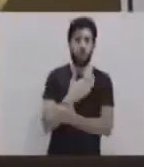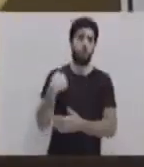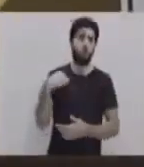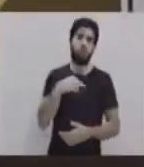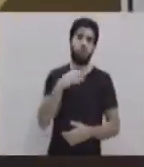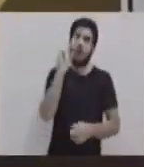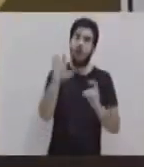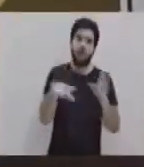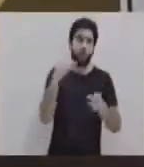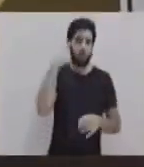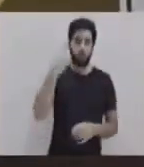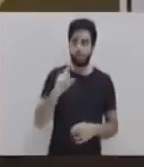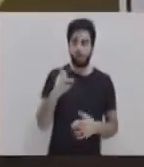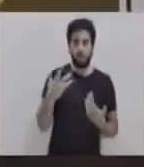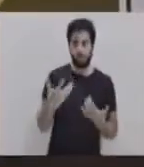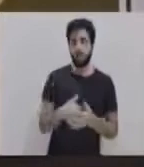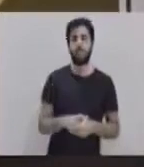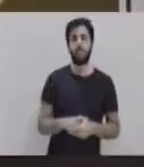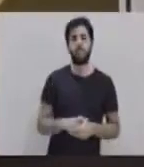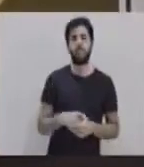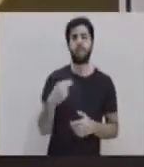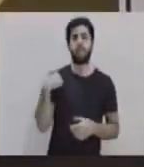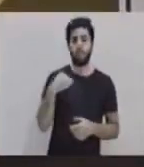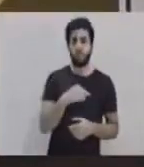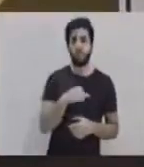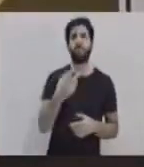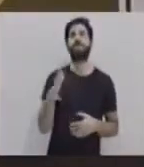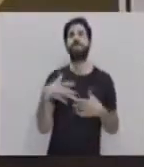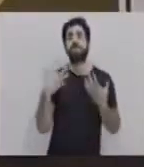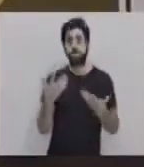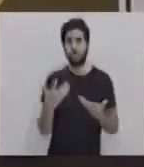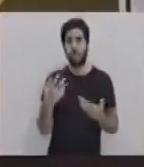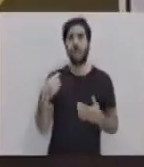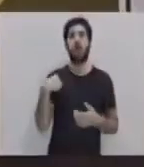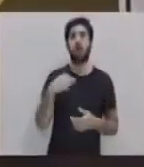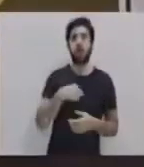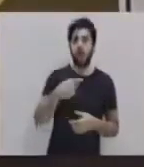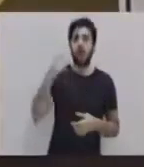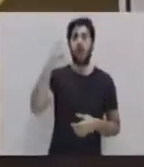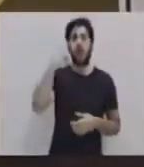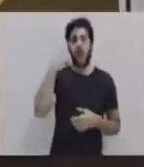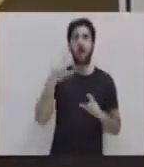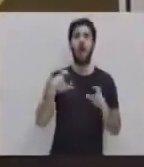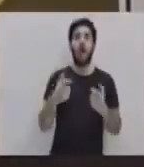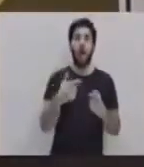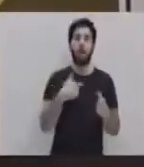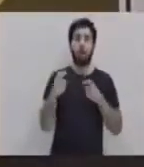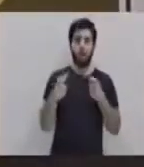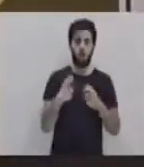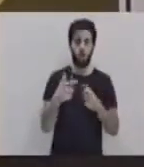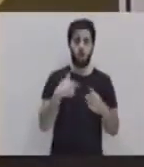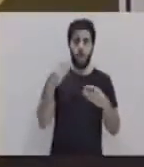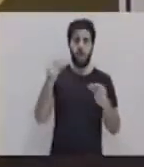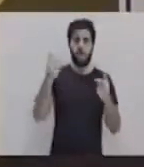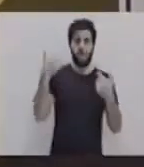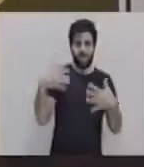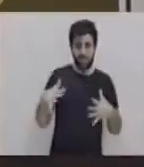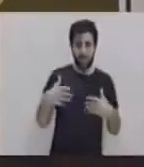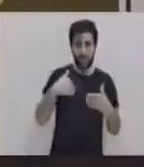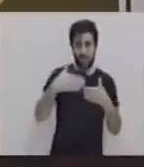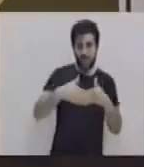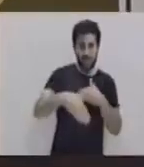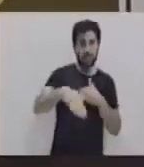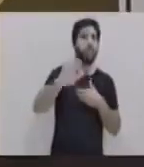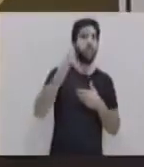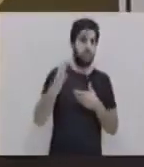veces nosotros no lo tenemos presente. Tenemos que dejar por un lado el concepto de las velocidades máximas, ¿sí?